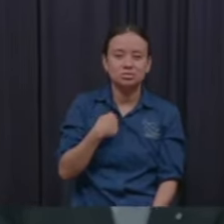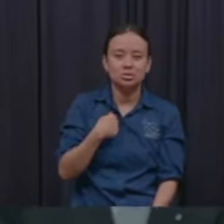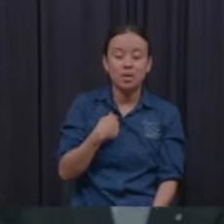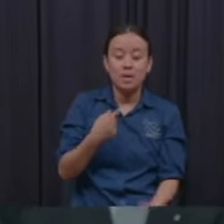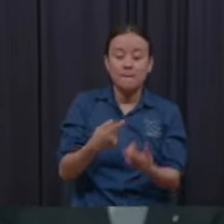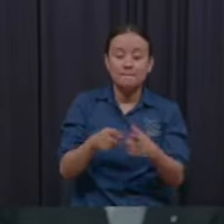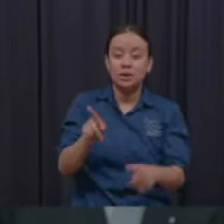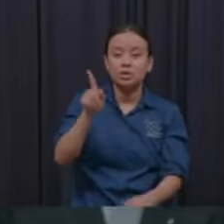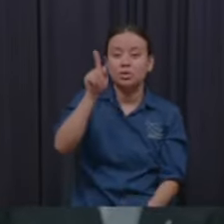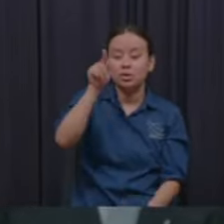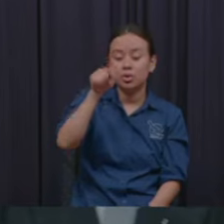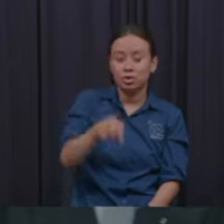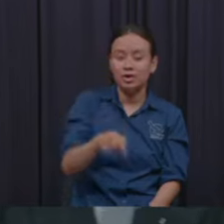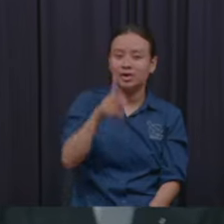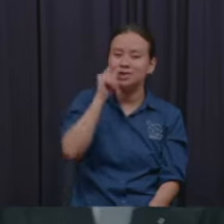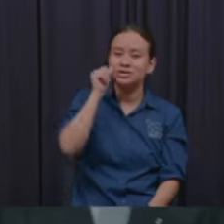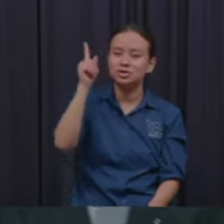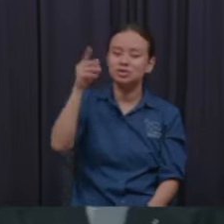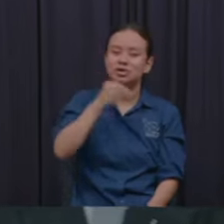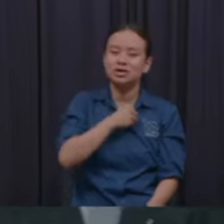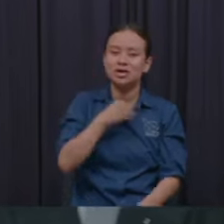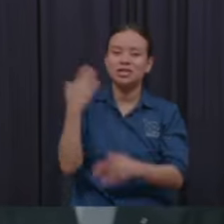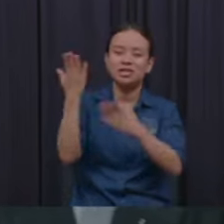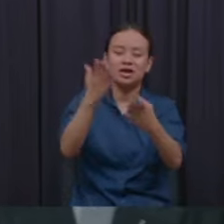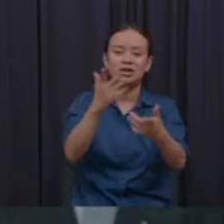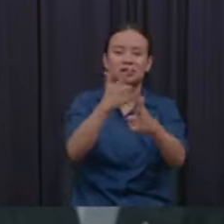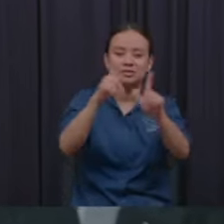pero hoy Dios lo trajo a ser libre.